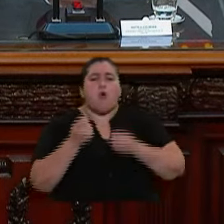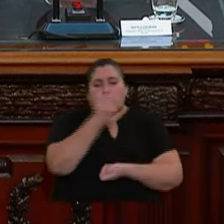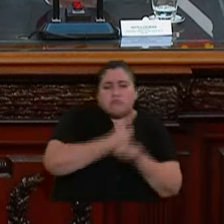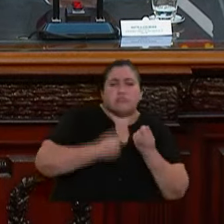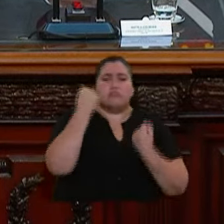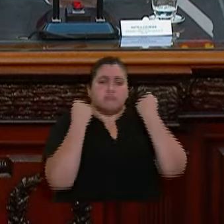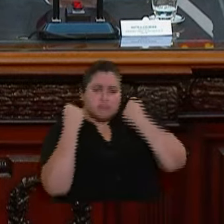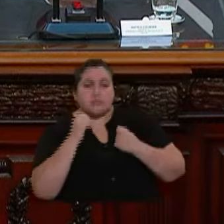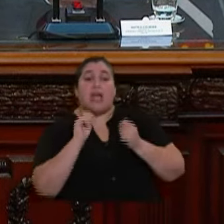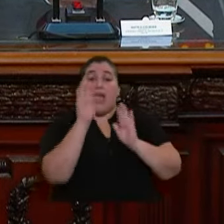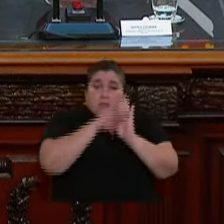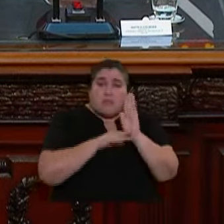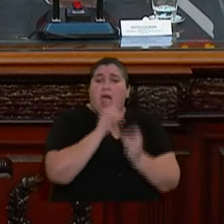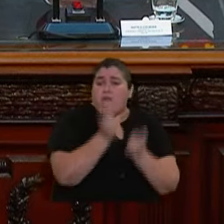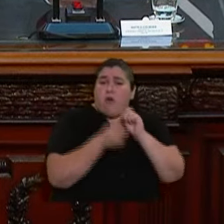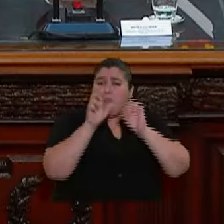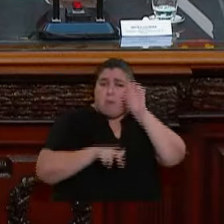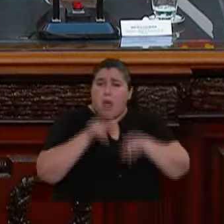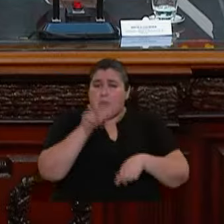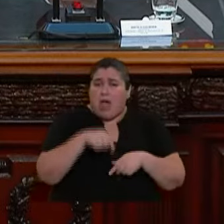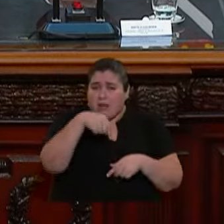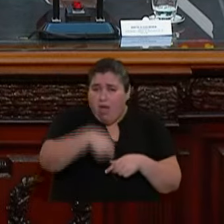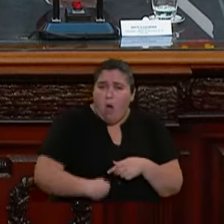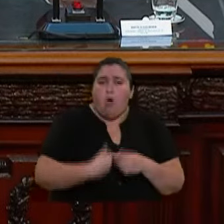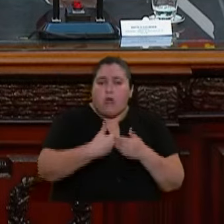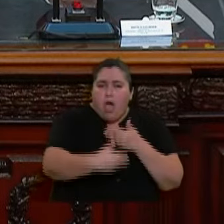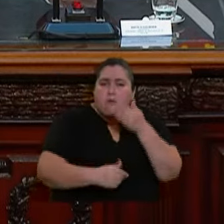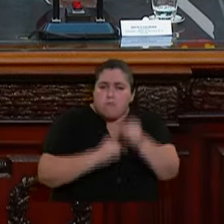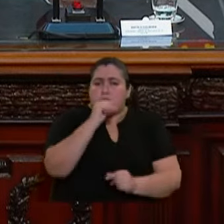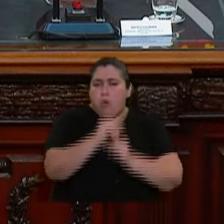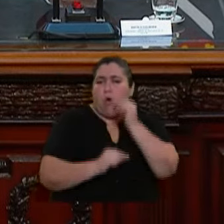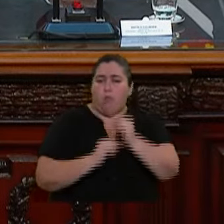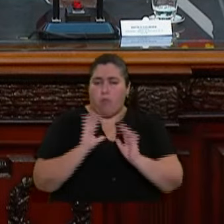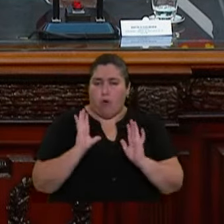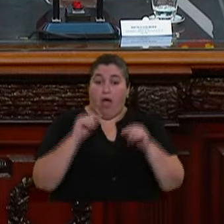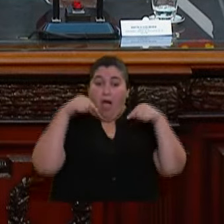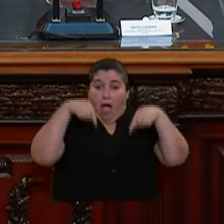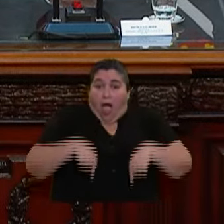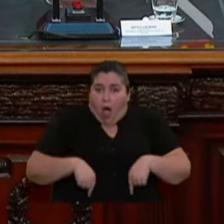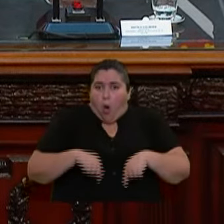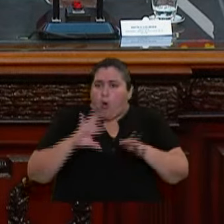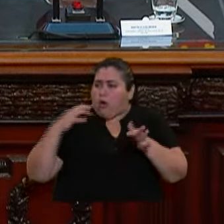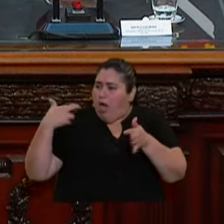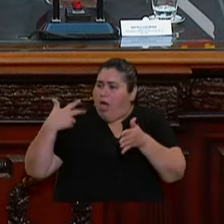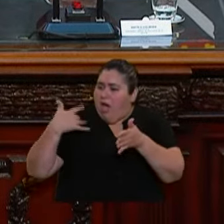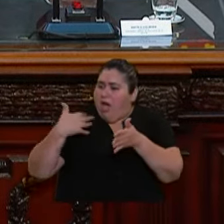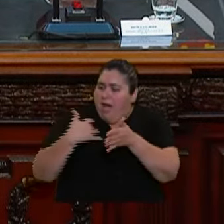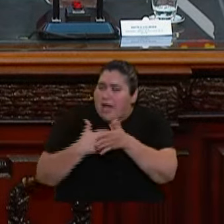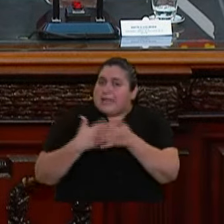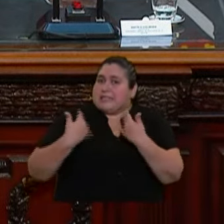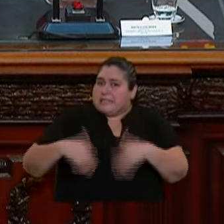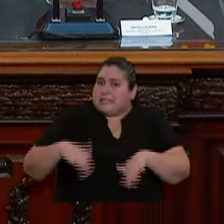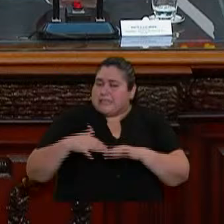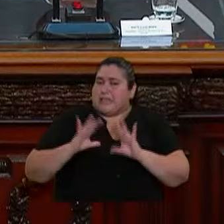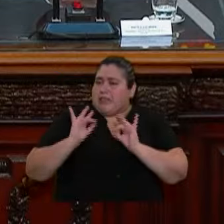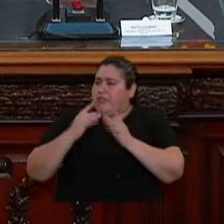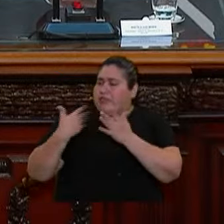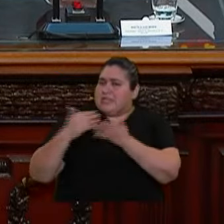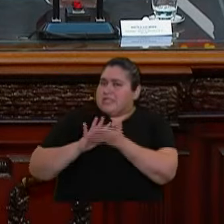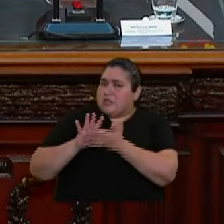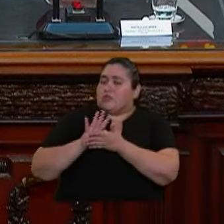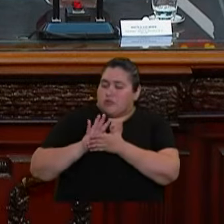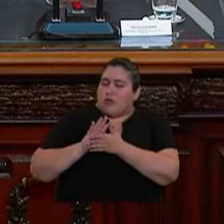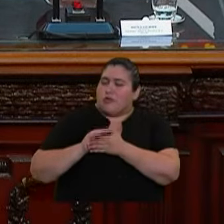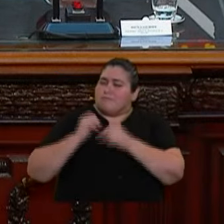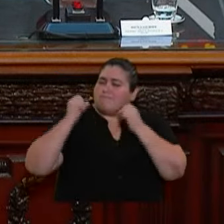de las reformas que estamos implementando. Es más, todavía no hemos visto todos los efectos del desastre que heredamos, pero estamos